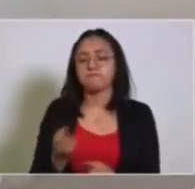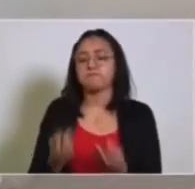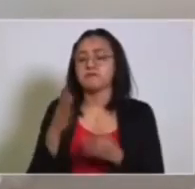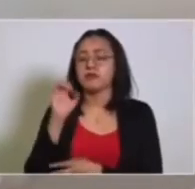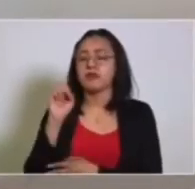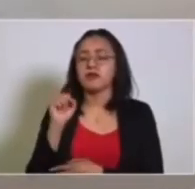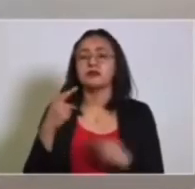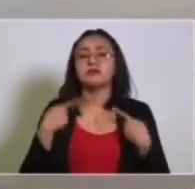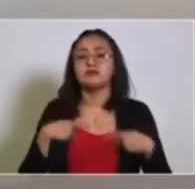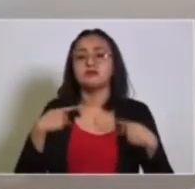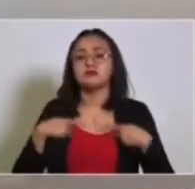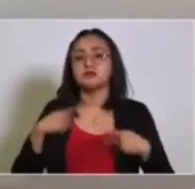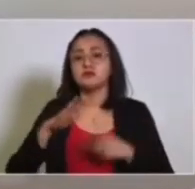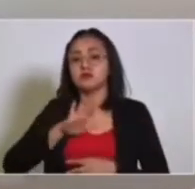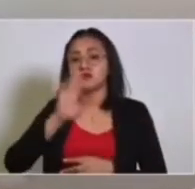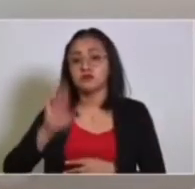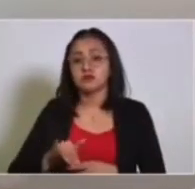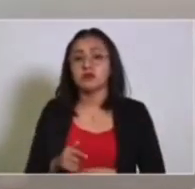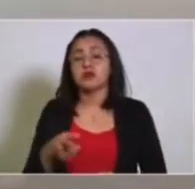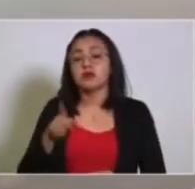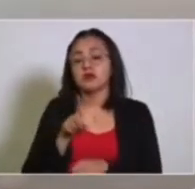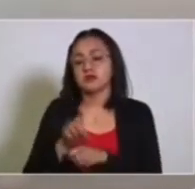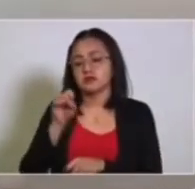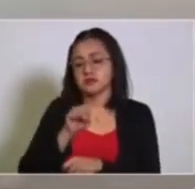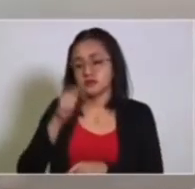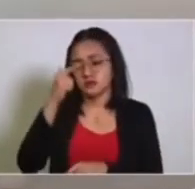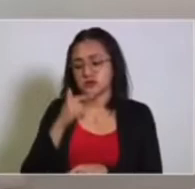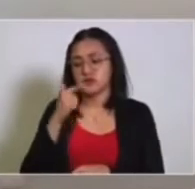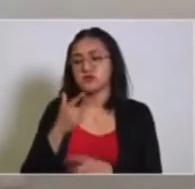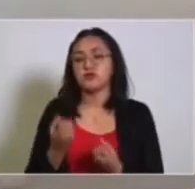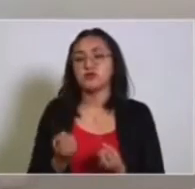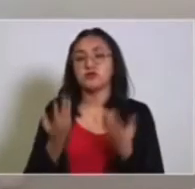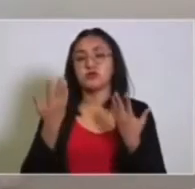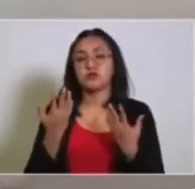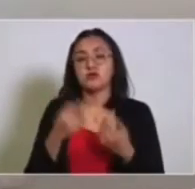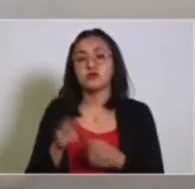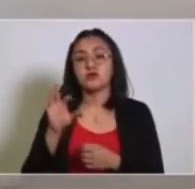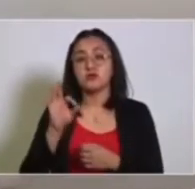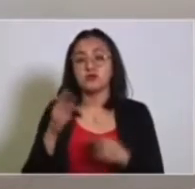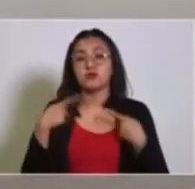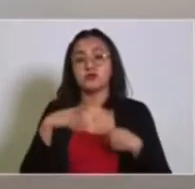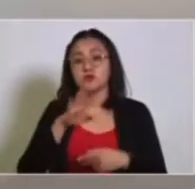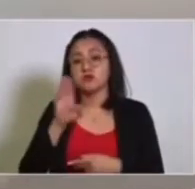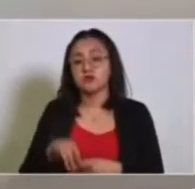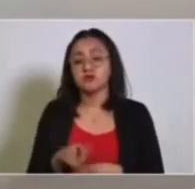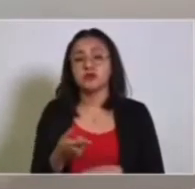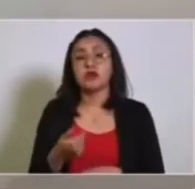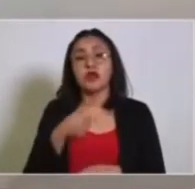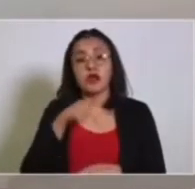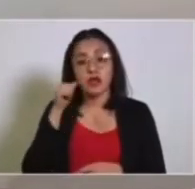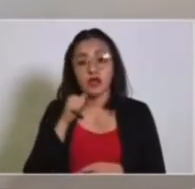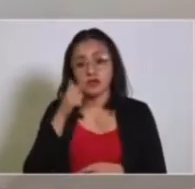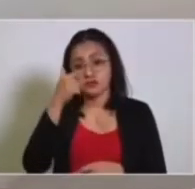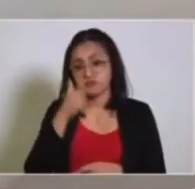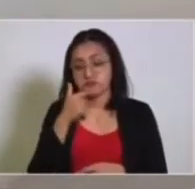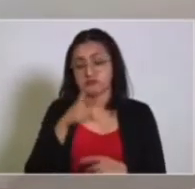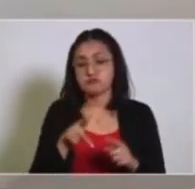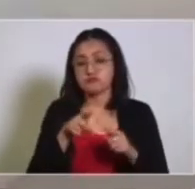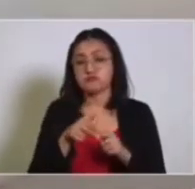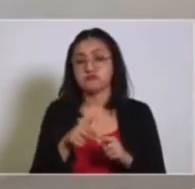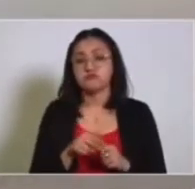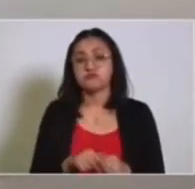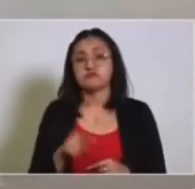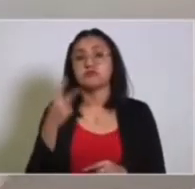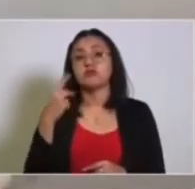60 defunciones a corte del sábado por la noche 40 la corte de ayer por la noche